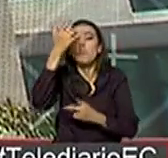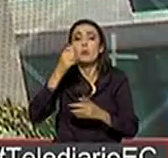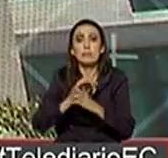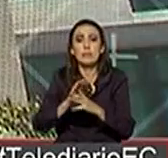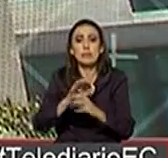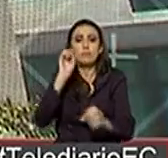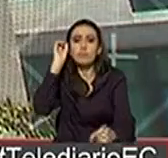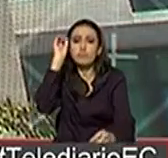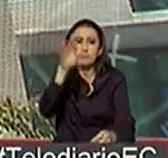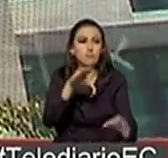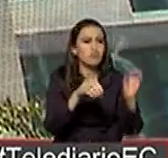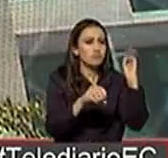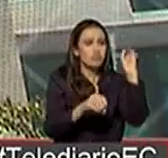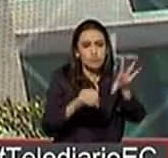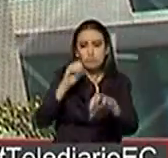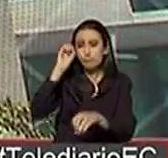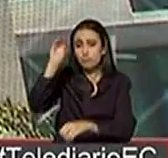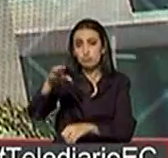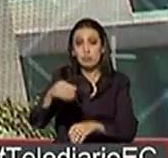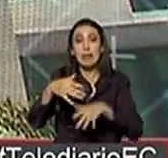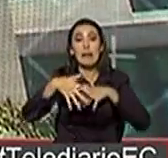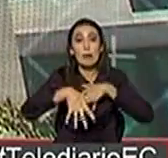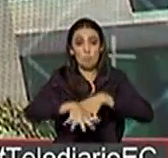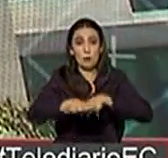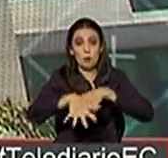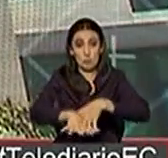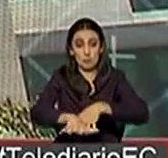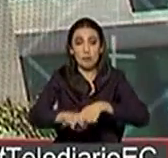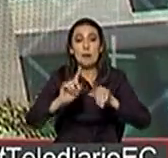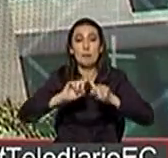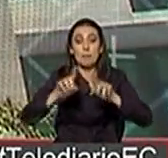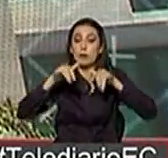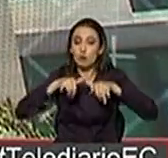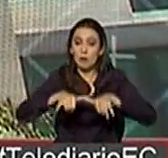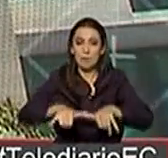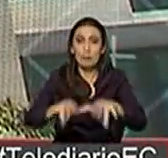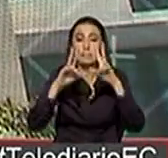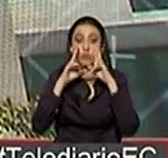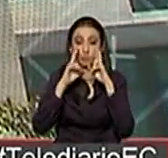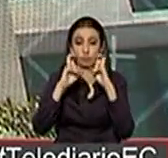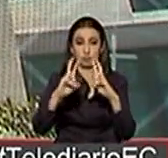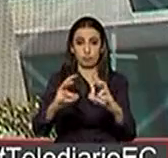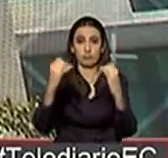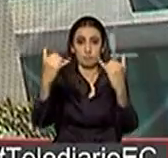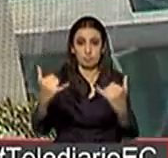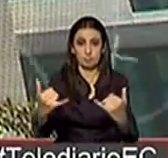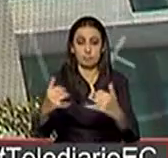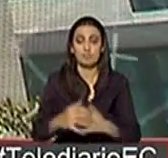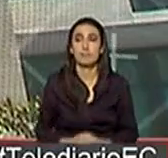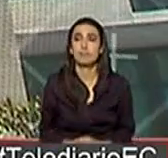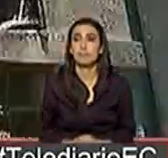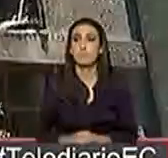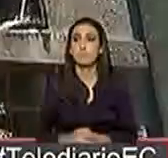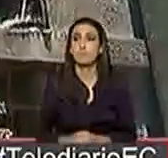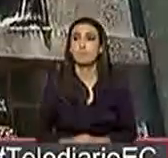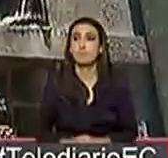sufrió como parte de las últimas manifestaciones mientras tanto avanzan las investigaciones de este acto delictivo